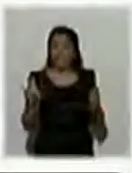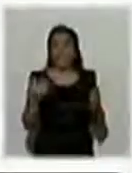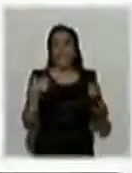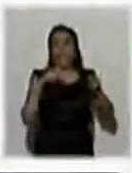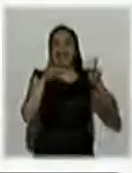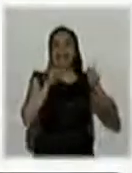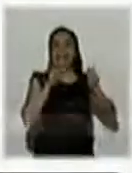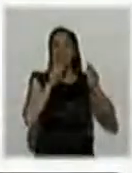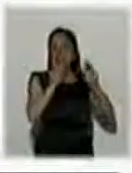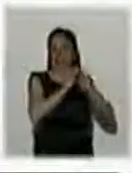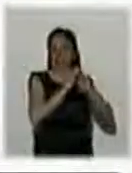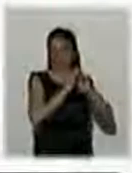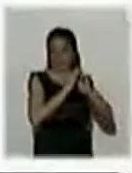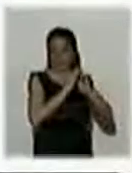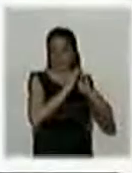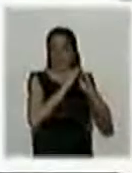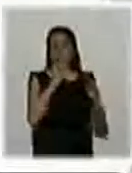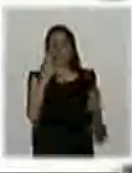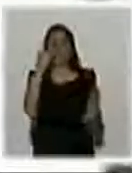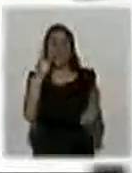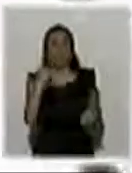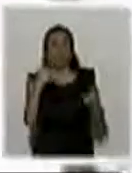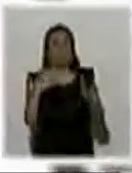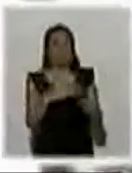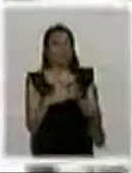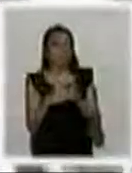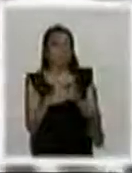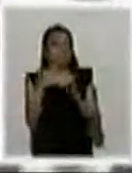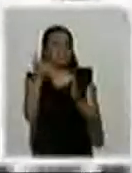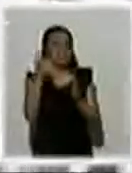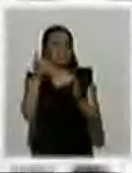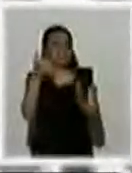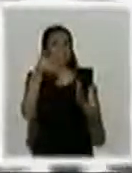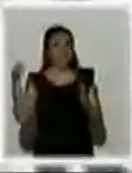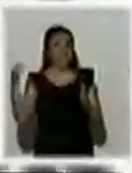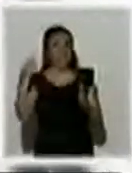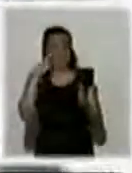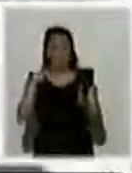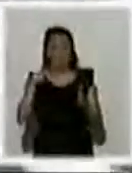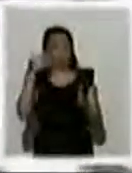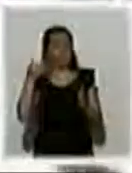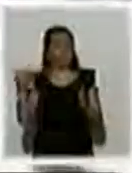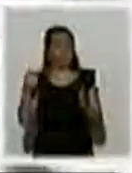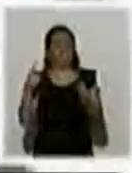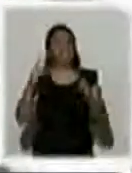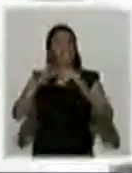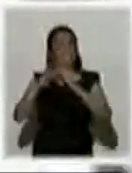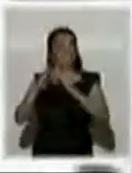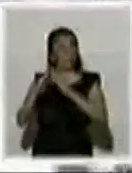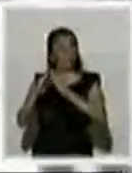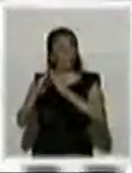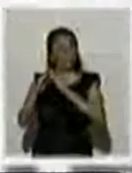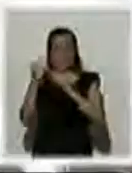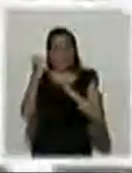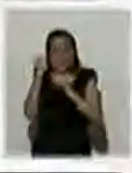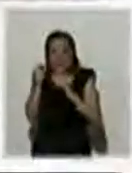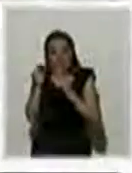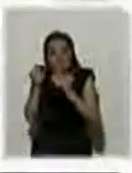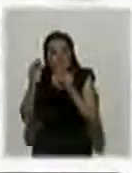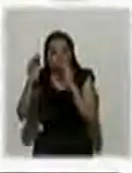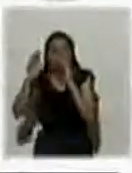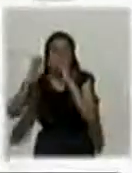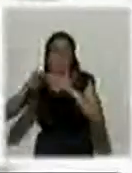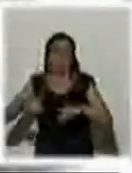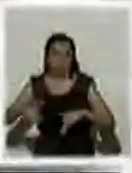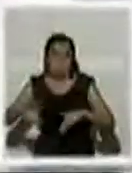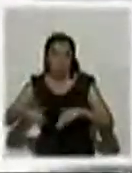1.600.000 personas que viven en viviendas que, si no se le echa mano rápidamente, se pueden destruir. Y a esto hay que